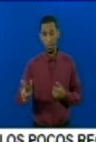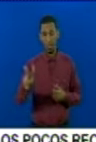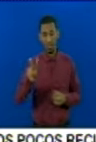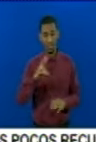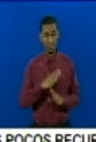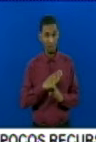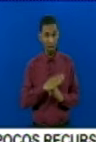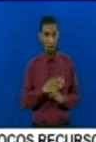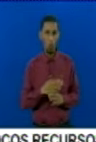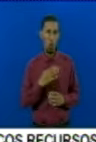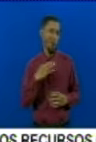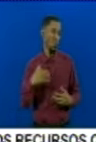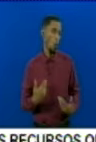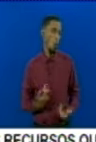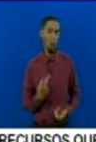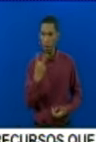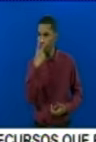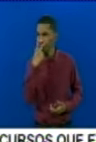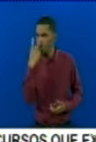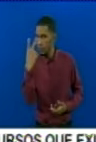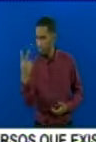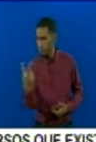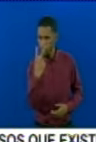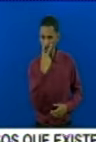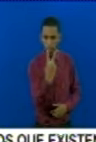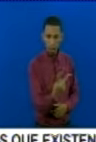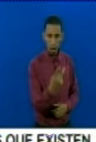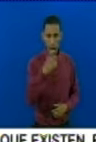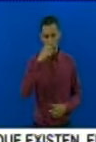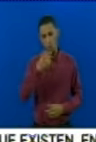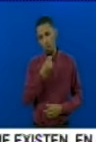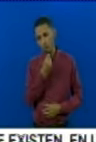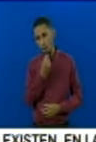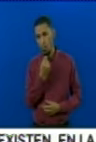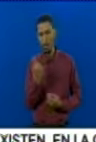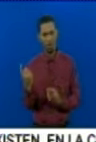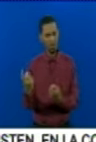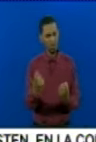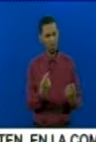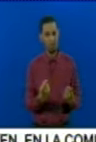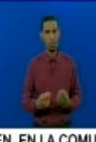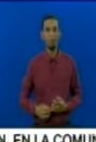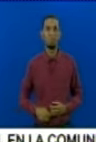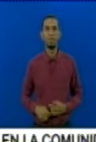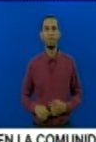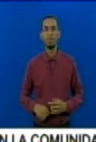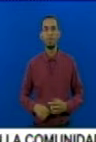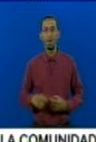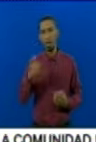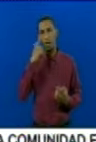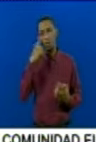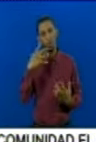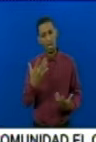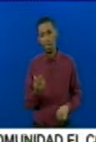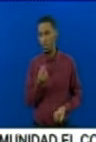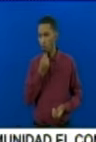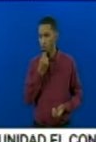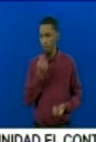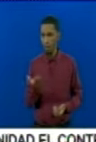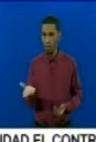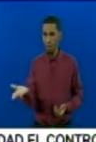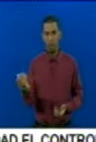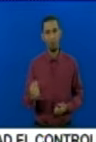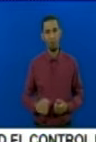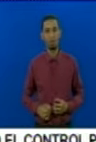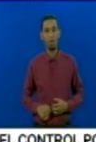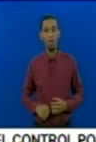para atender este sector que tanto lo necesita. Y bueno, vuelvo y repito, tan importante lo es para la sociedad y